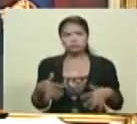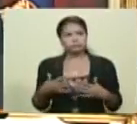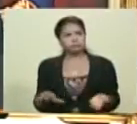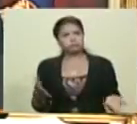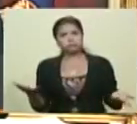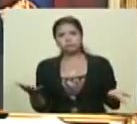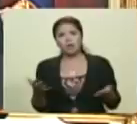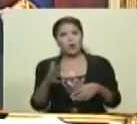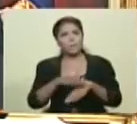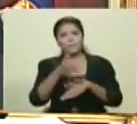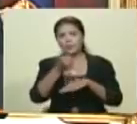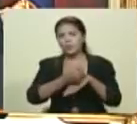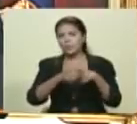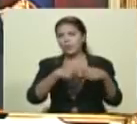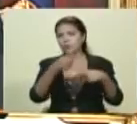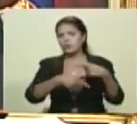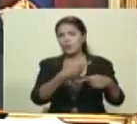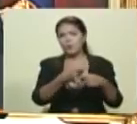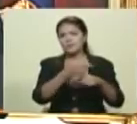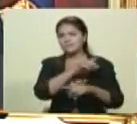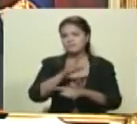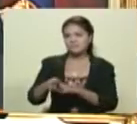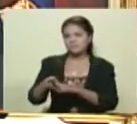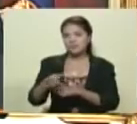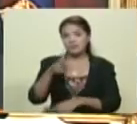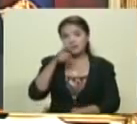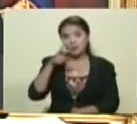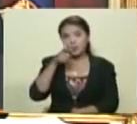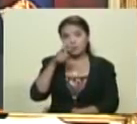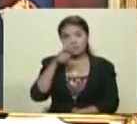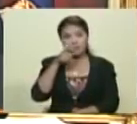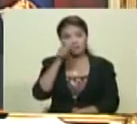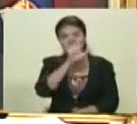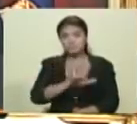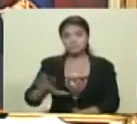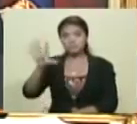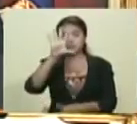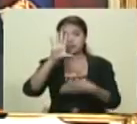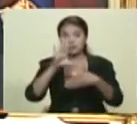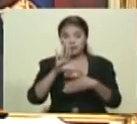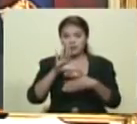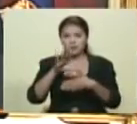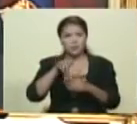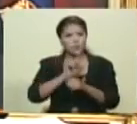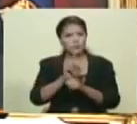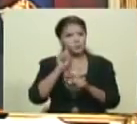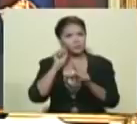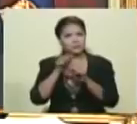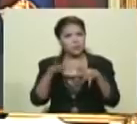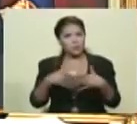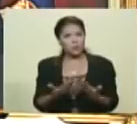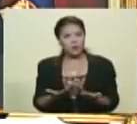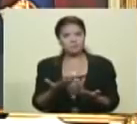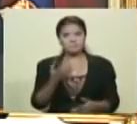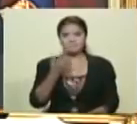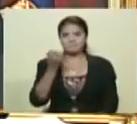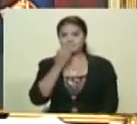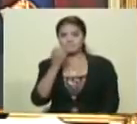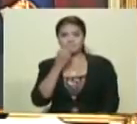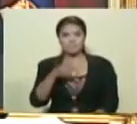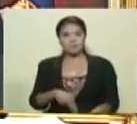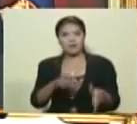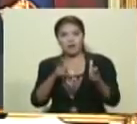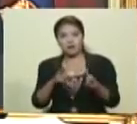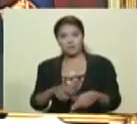como consecuencia de la aplicación de una doctrina de seguridad continental cuya barbarie no tiene otro fundamento que la prepotencia de las armas.